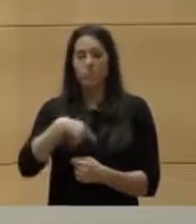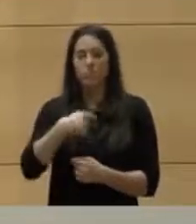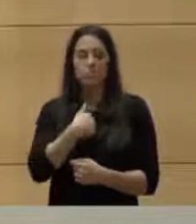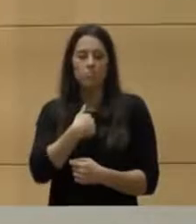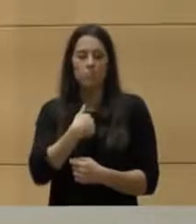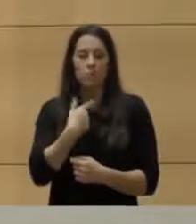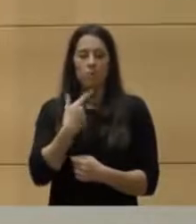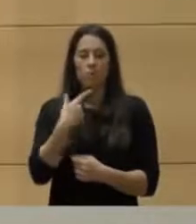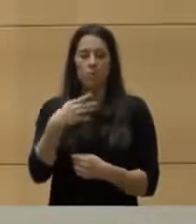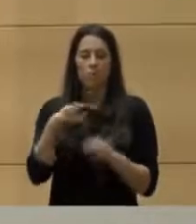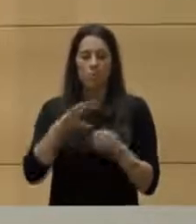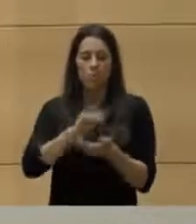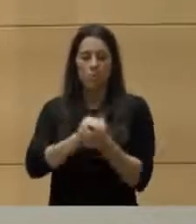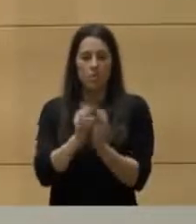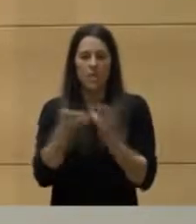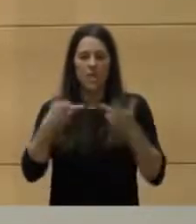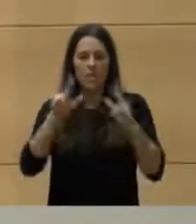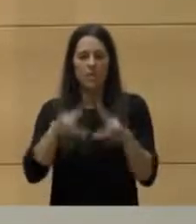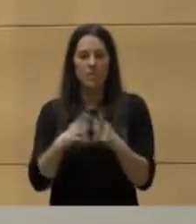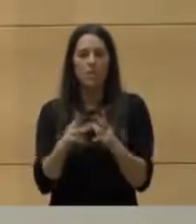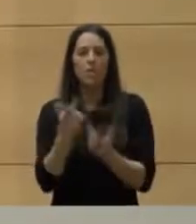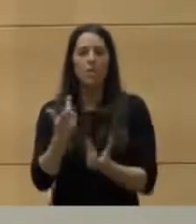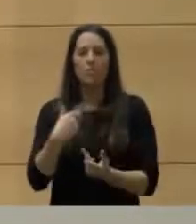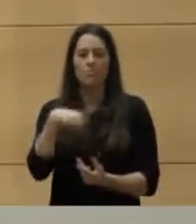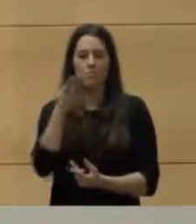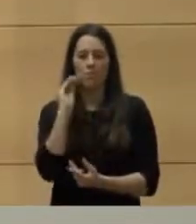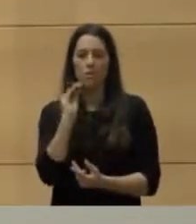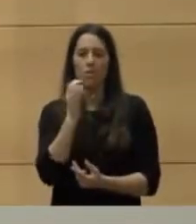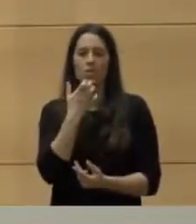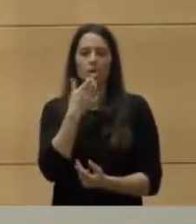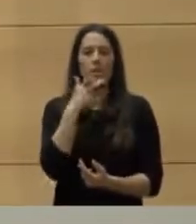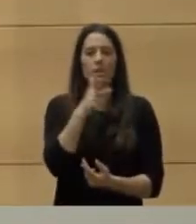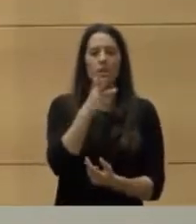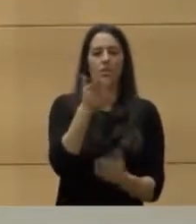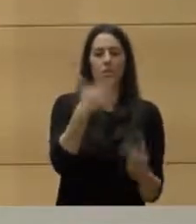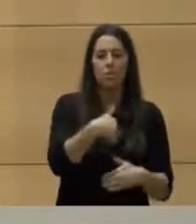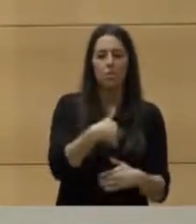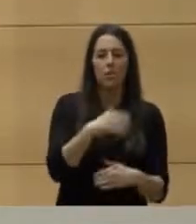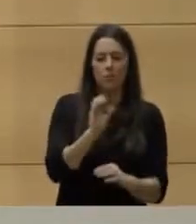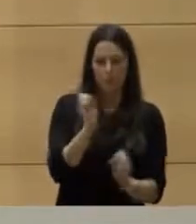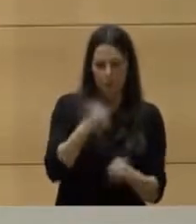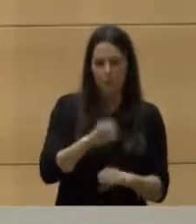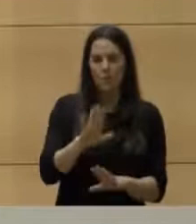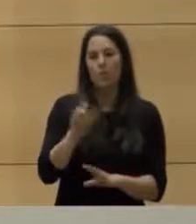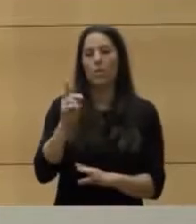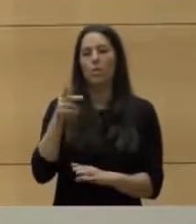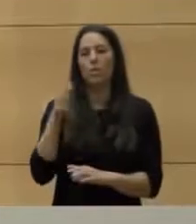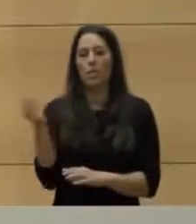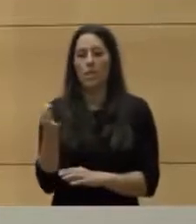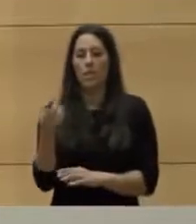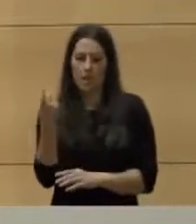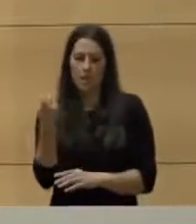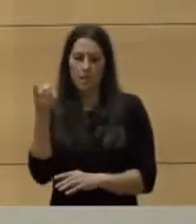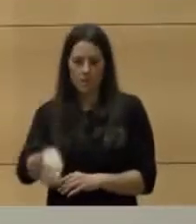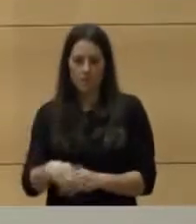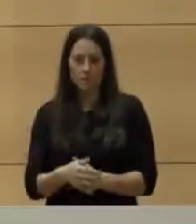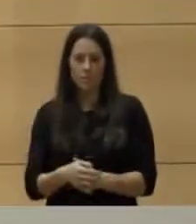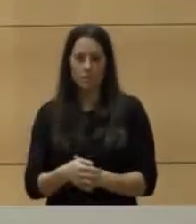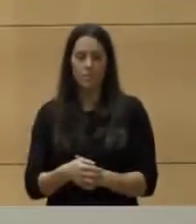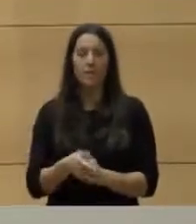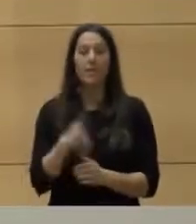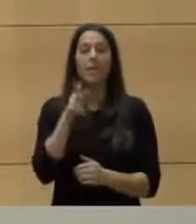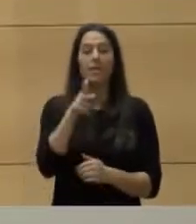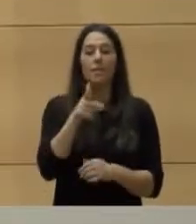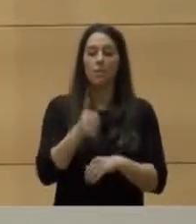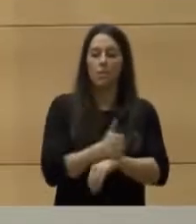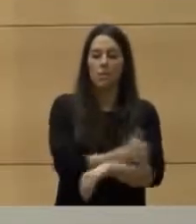democrática sin derechos, pero tampoco la entiendo sin deberes. Los deberes de la ciudadanía, explícitos, deberes